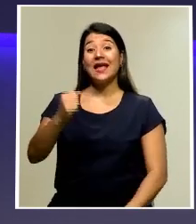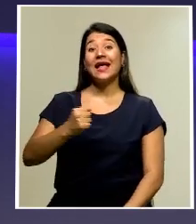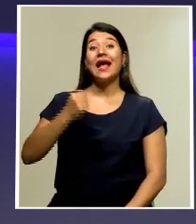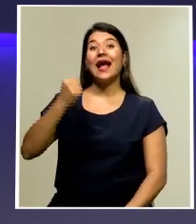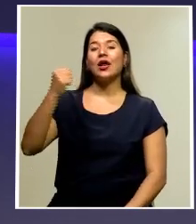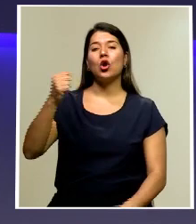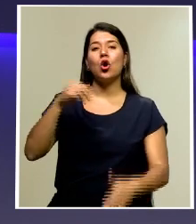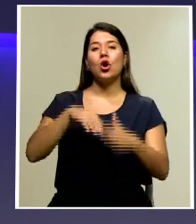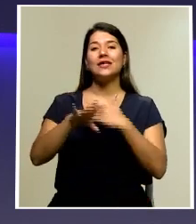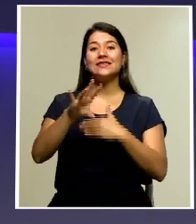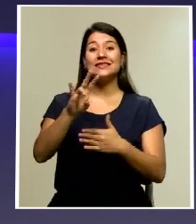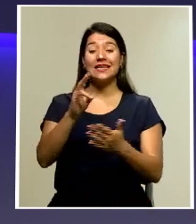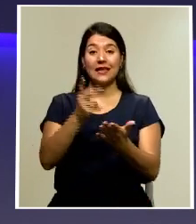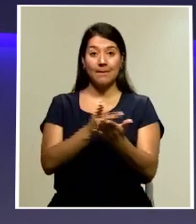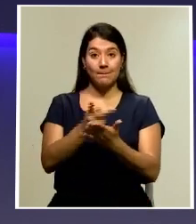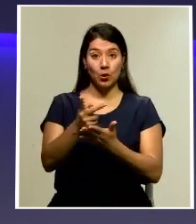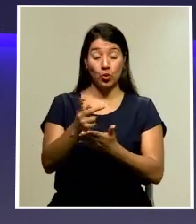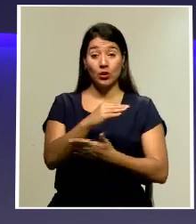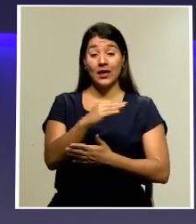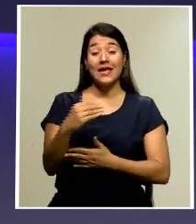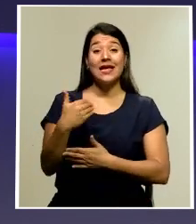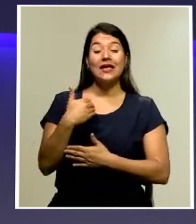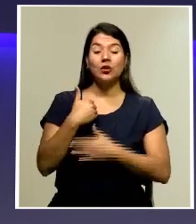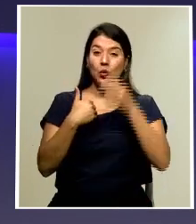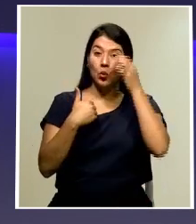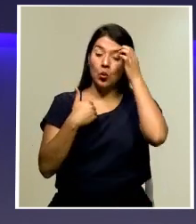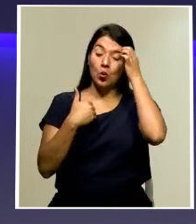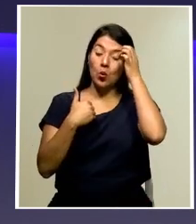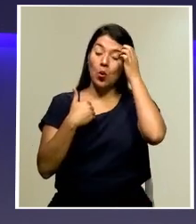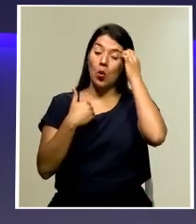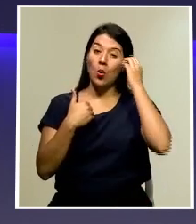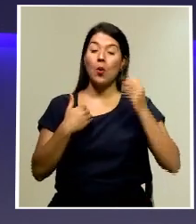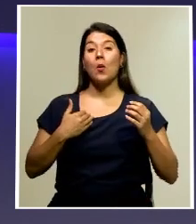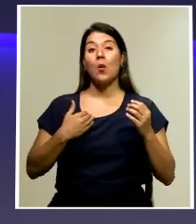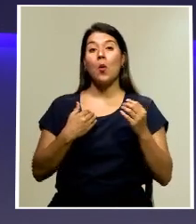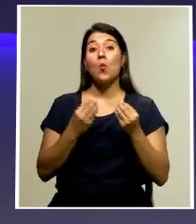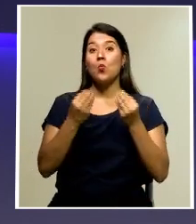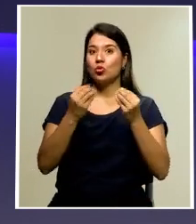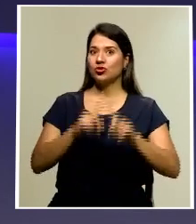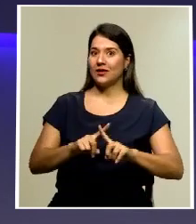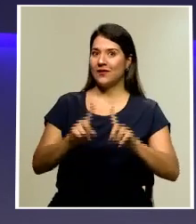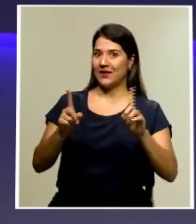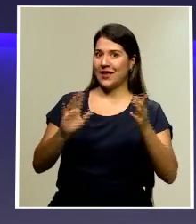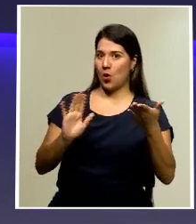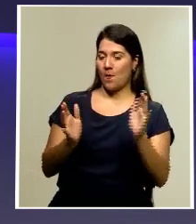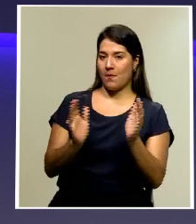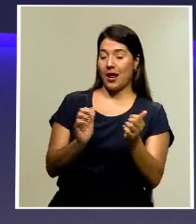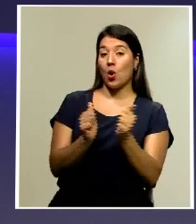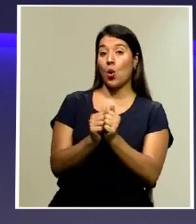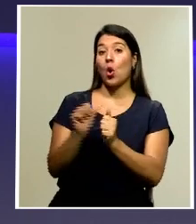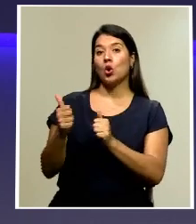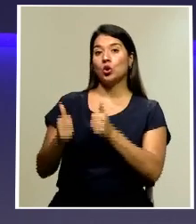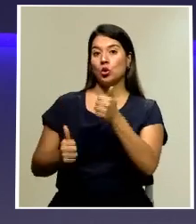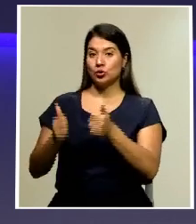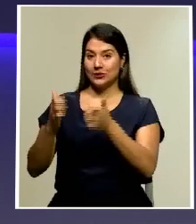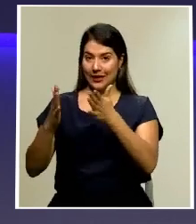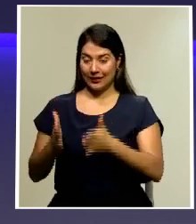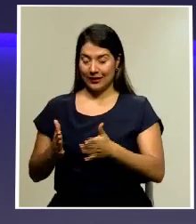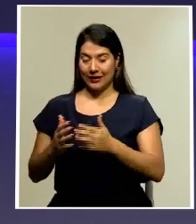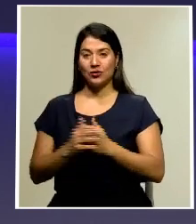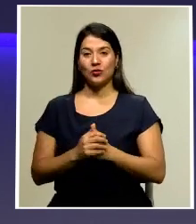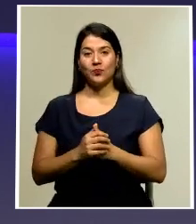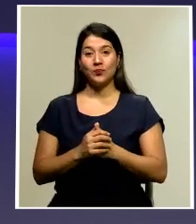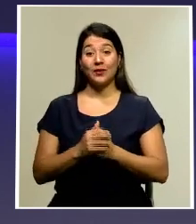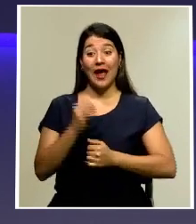7 provincias y obtuvo una amplia ventaja sobre todos sus contendientes. En el cierre